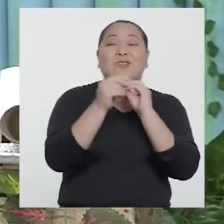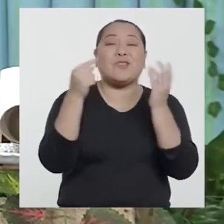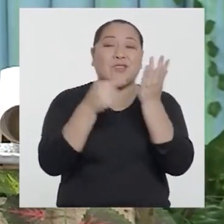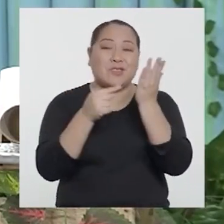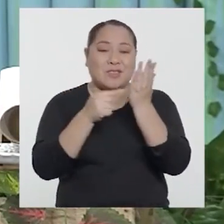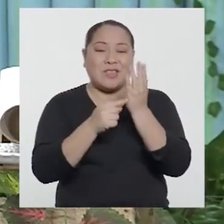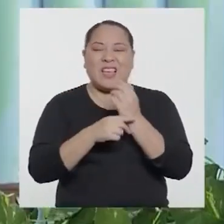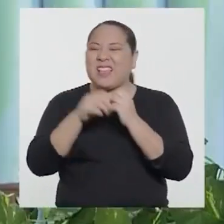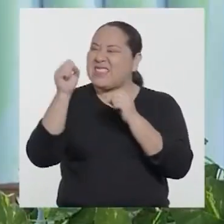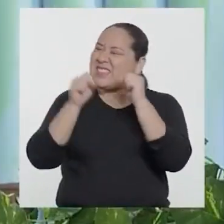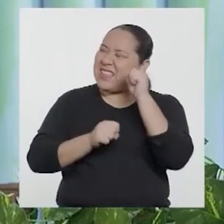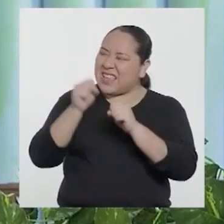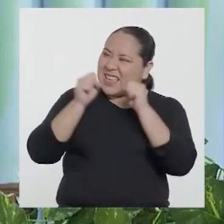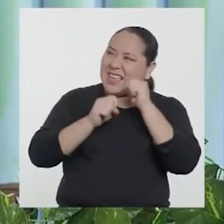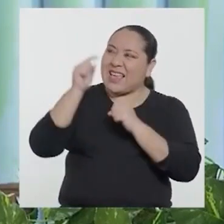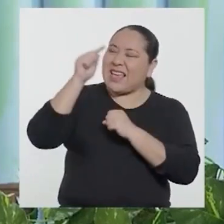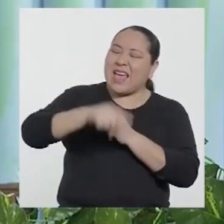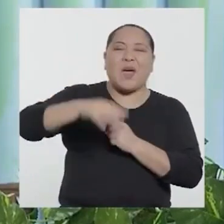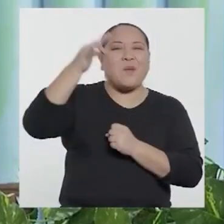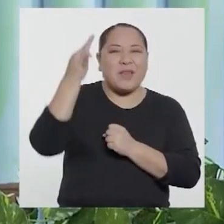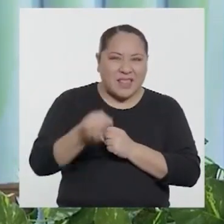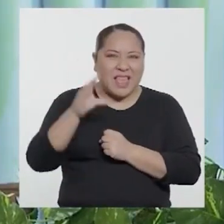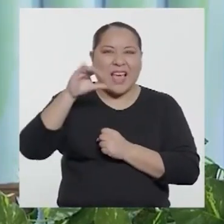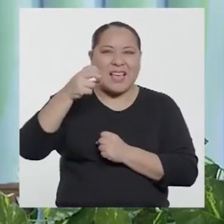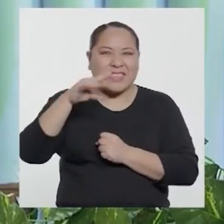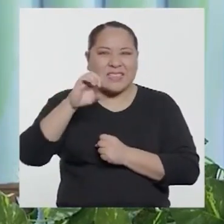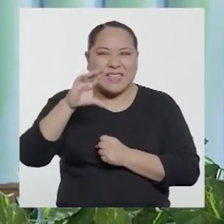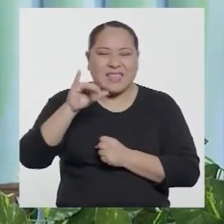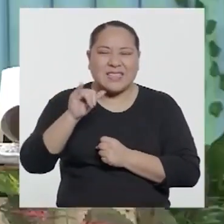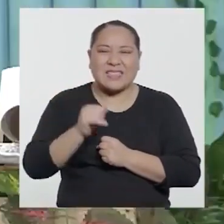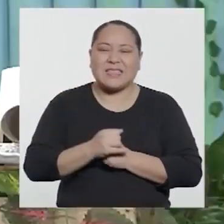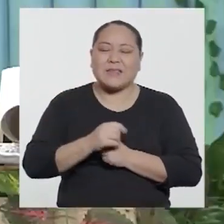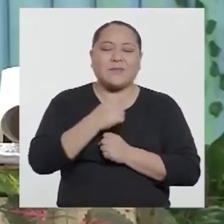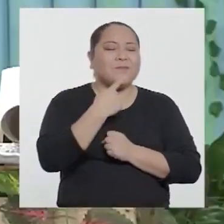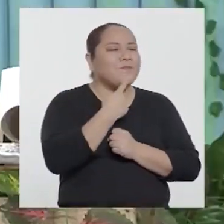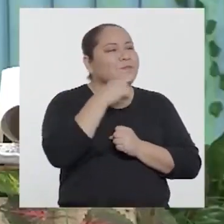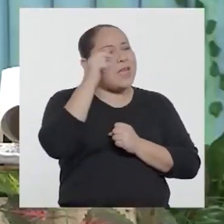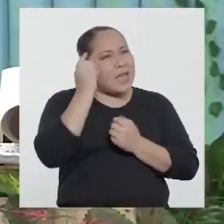solución tecnológica. ¡Sí! ¡Tienes razón, Chechi!